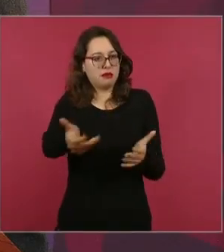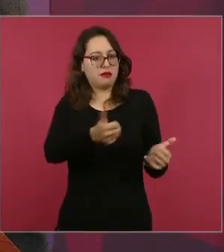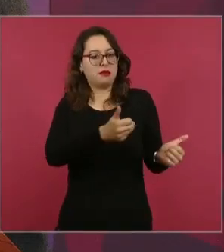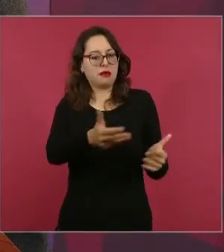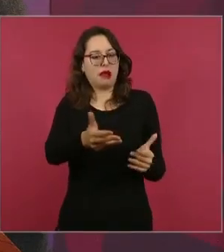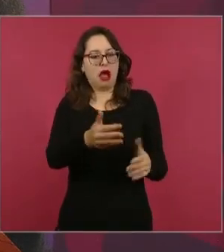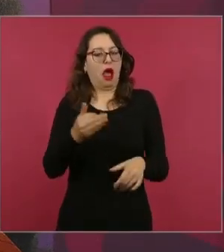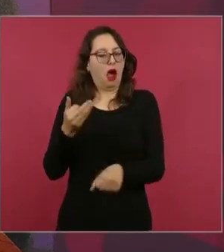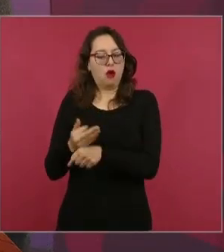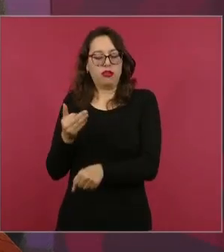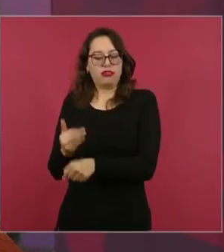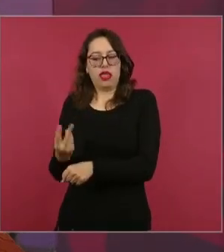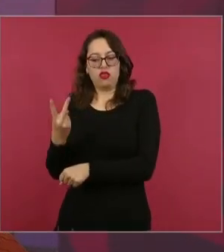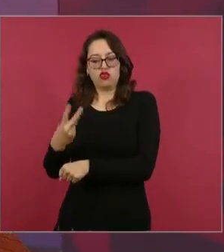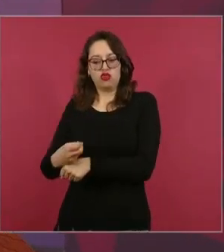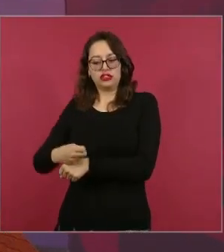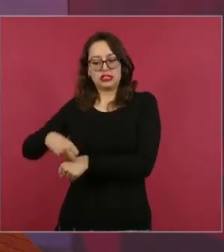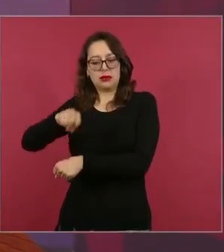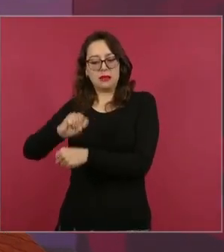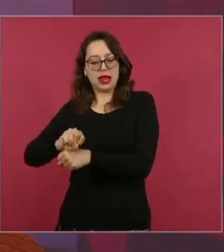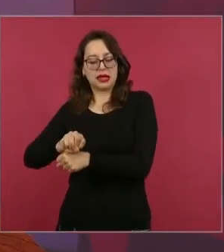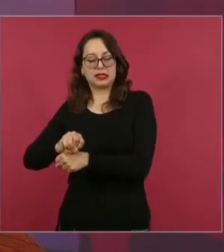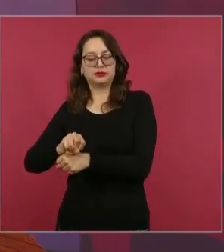carnes por algunos